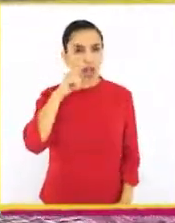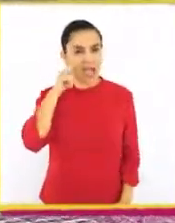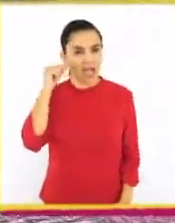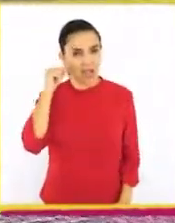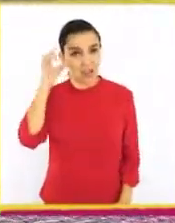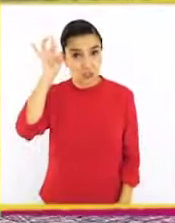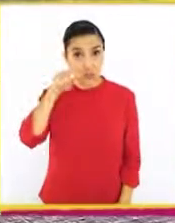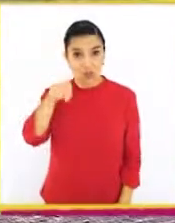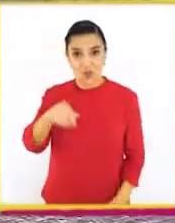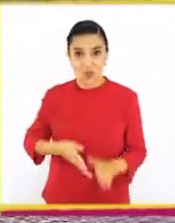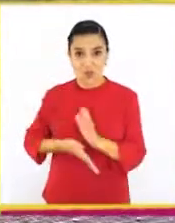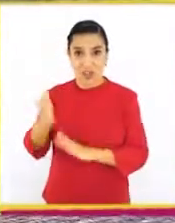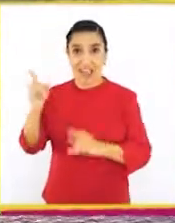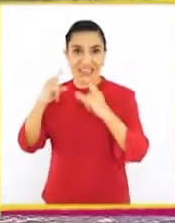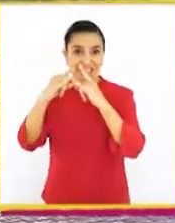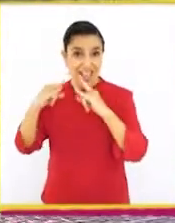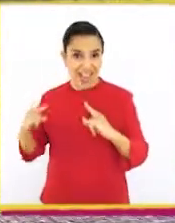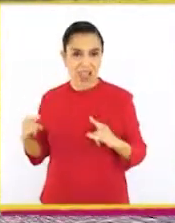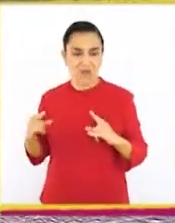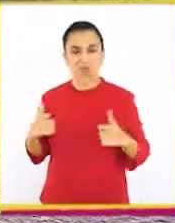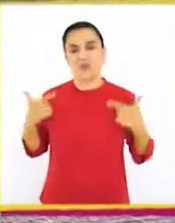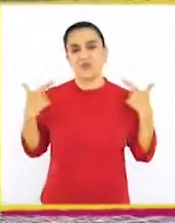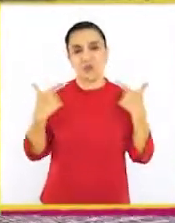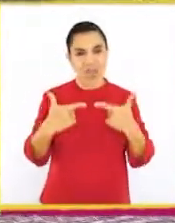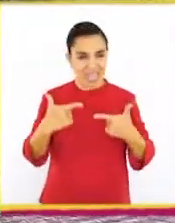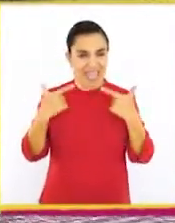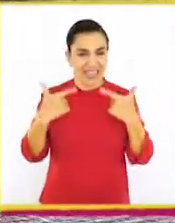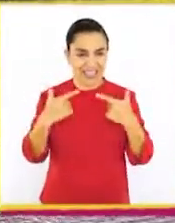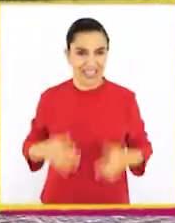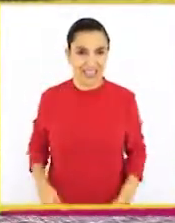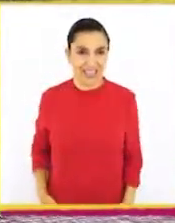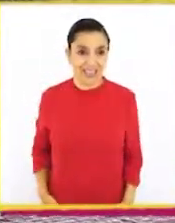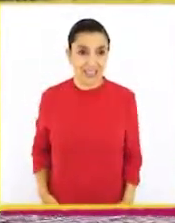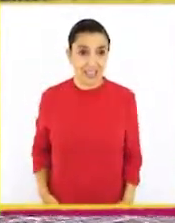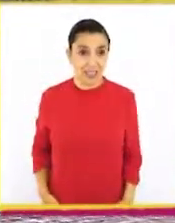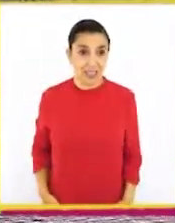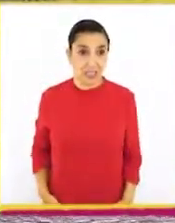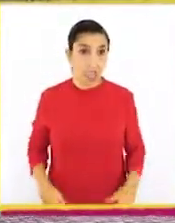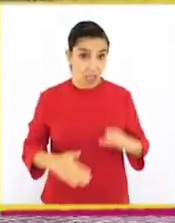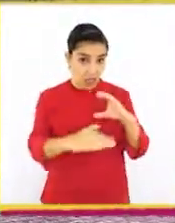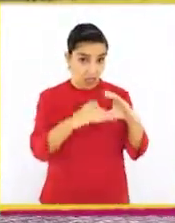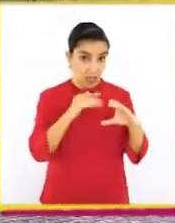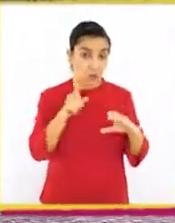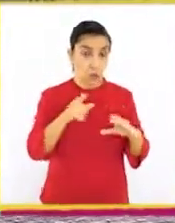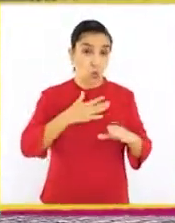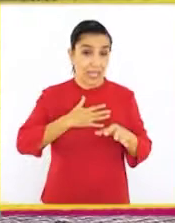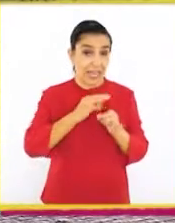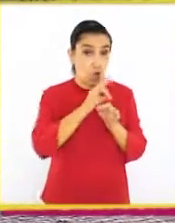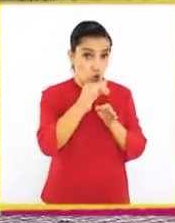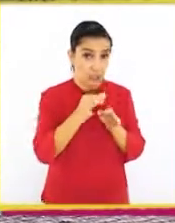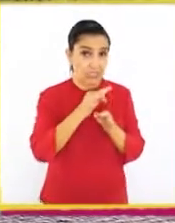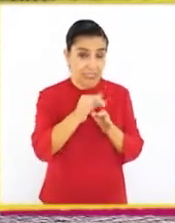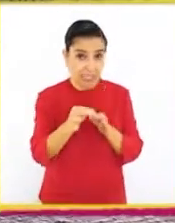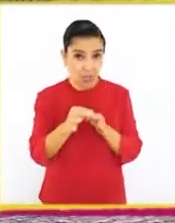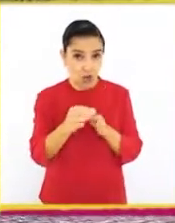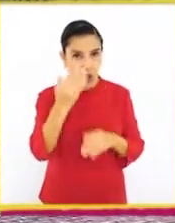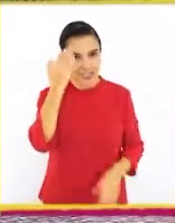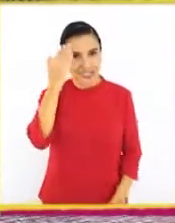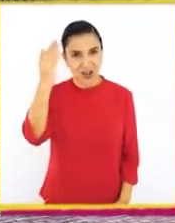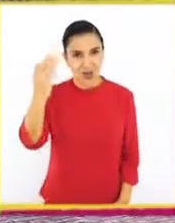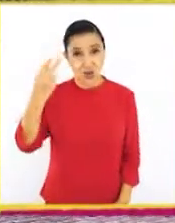Hola, Aref. Supe que vas de camping. ¡Qué suerte! Escríbeme si quieres algunos